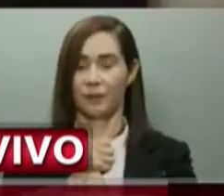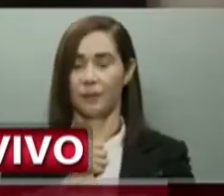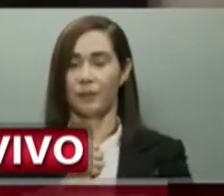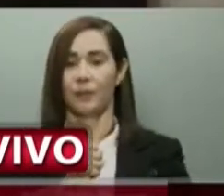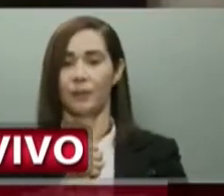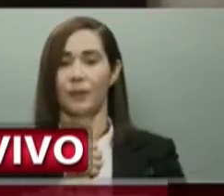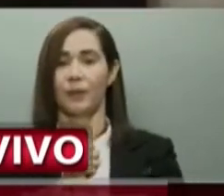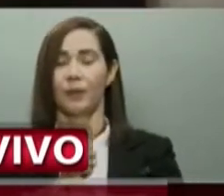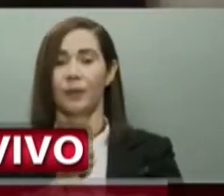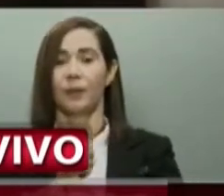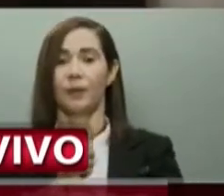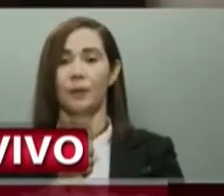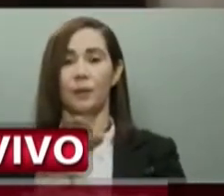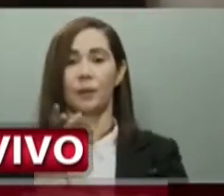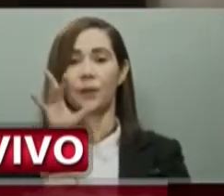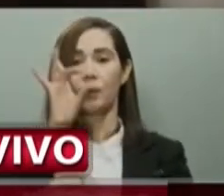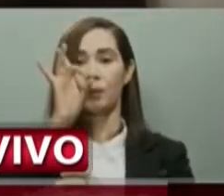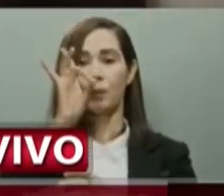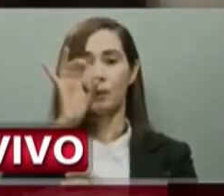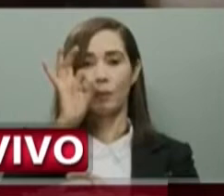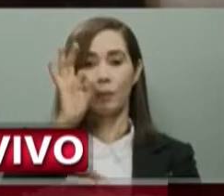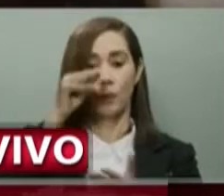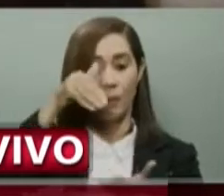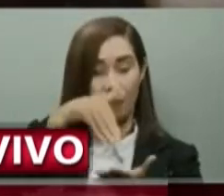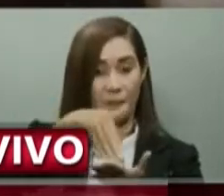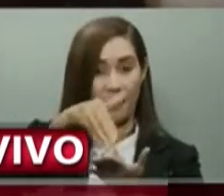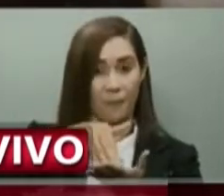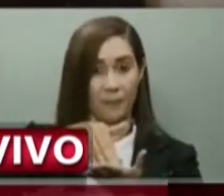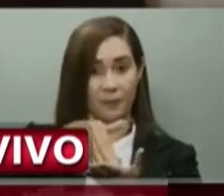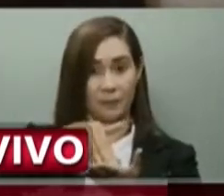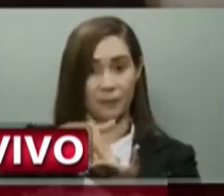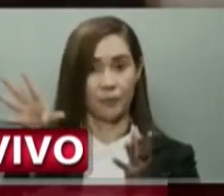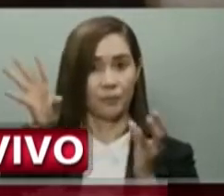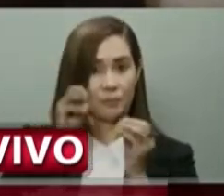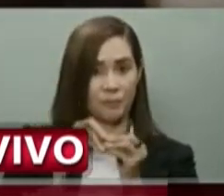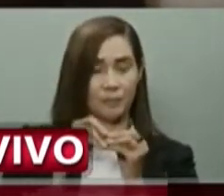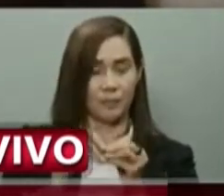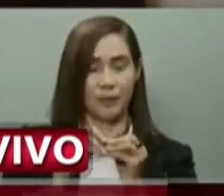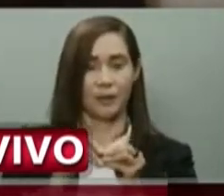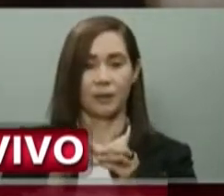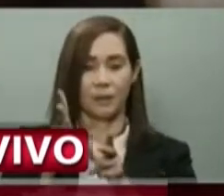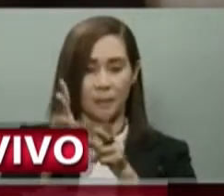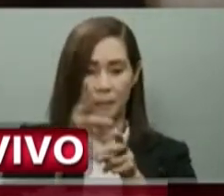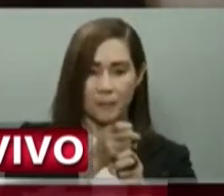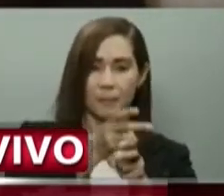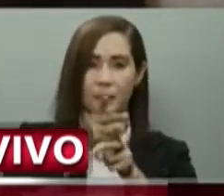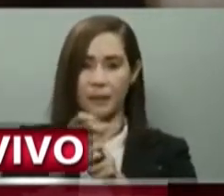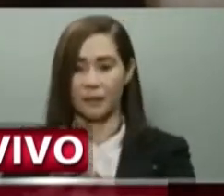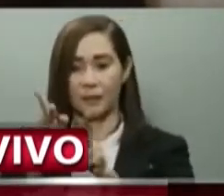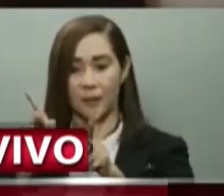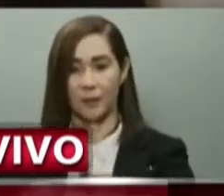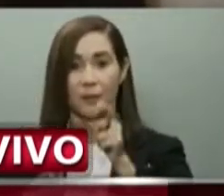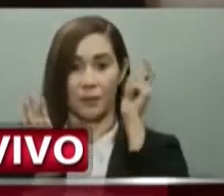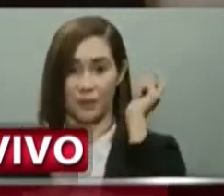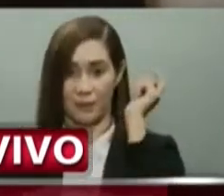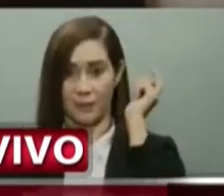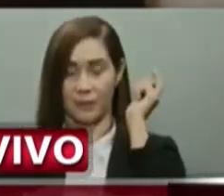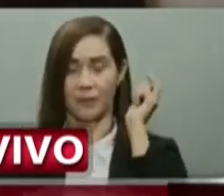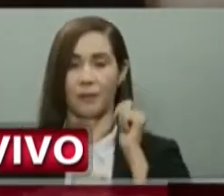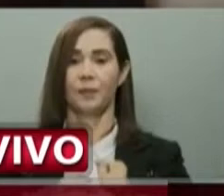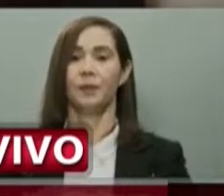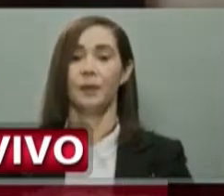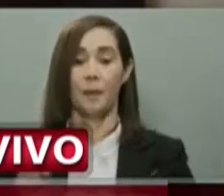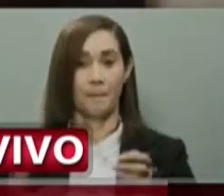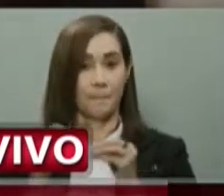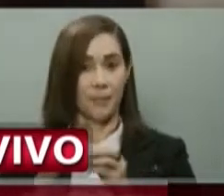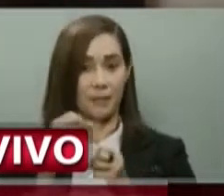hemos invertido unos casi 9 mil millones de pesos más en financiamiento que lo que se invirtió el año